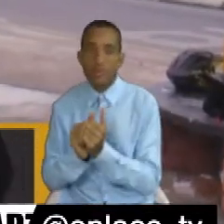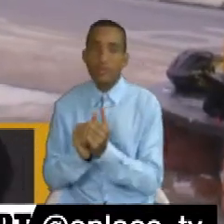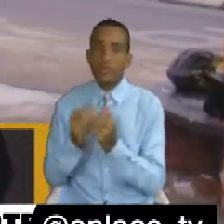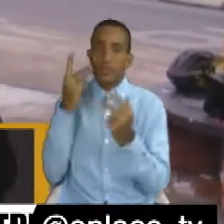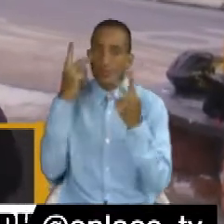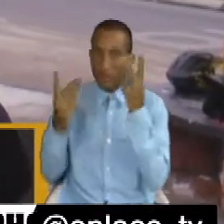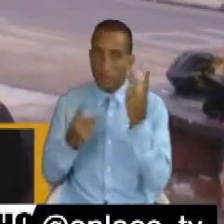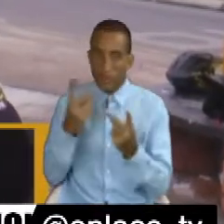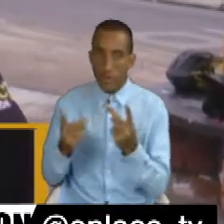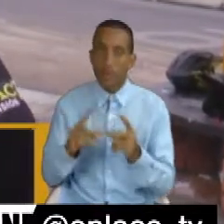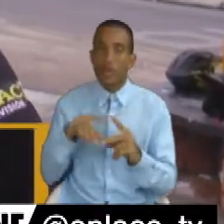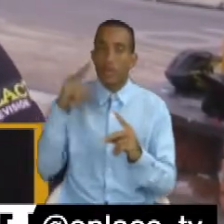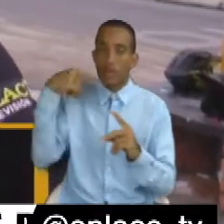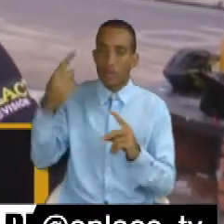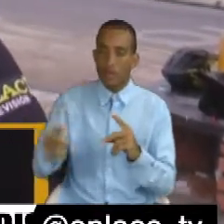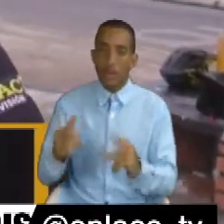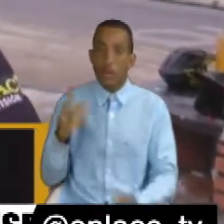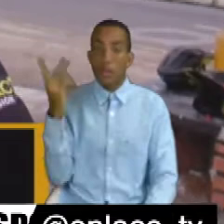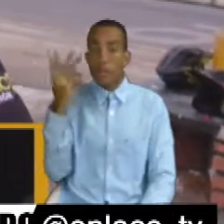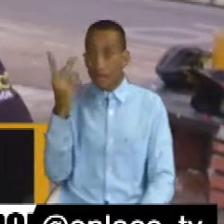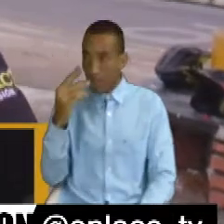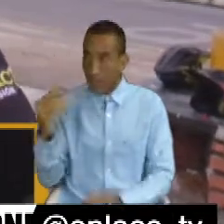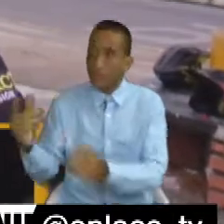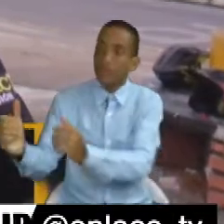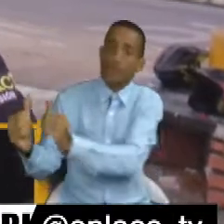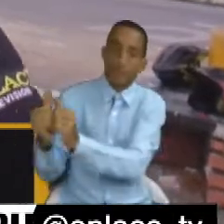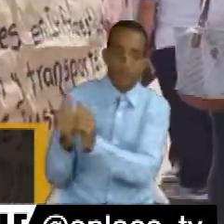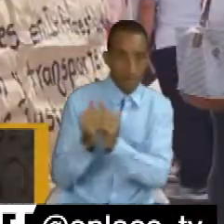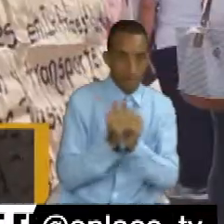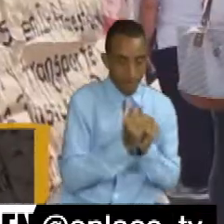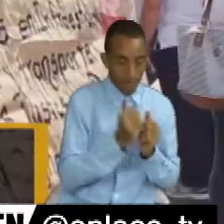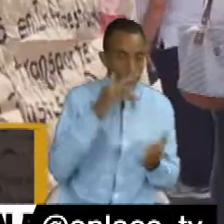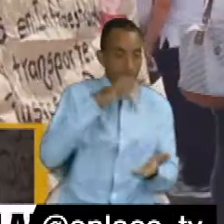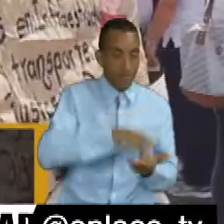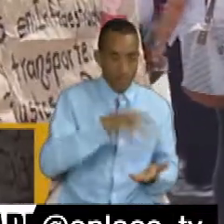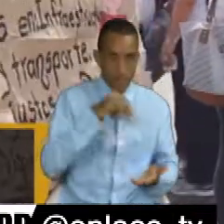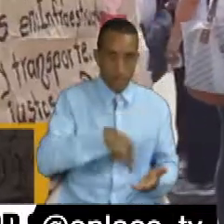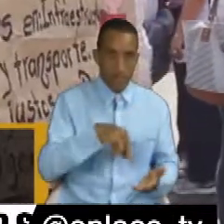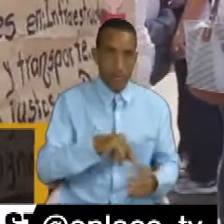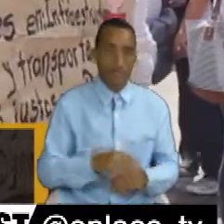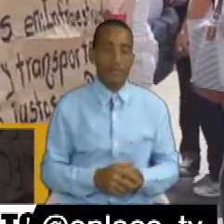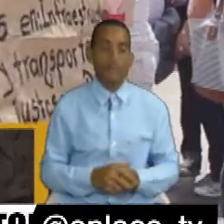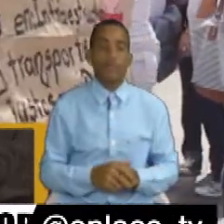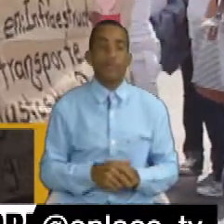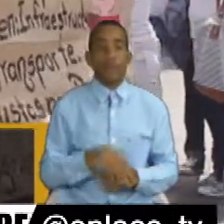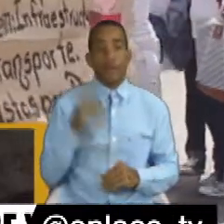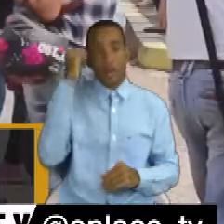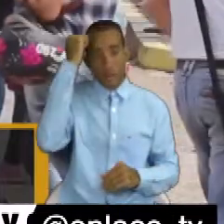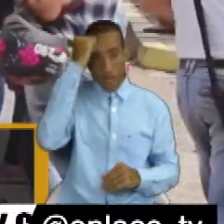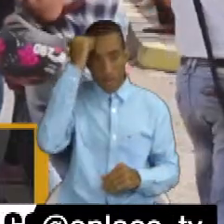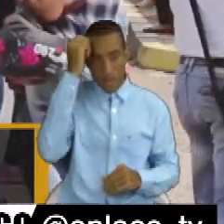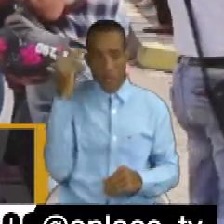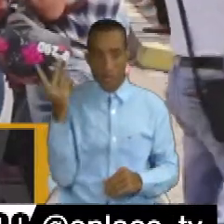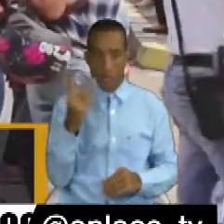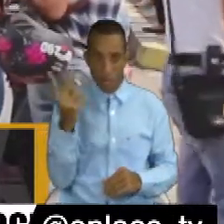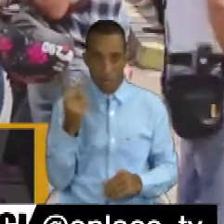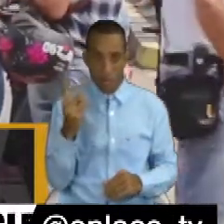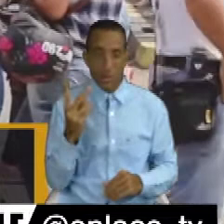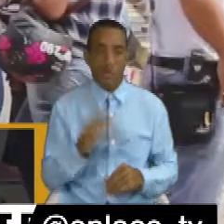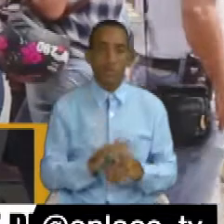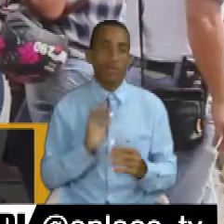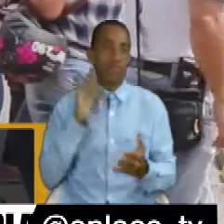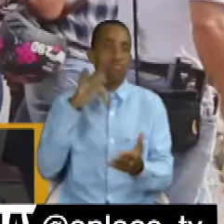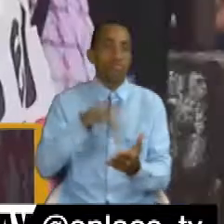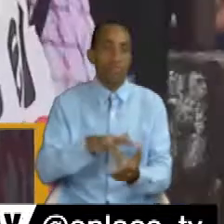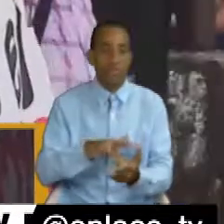Yondó, salimos y luego el viernes ellos nos acompañan en la actividad a nosotros. Este miércoles los docentes se han concentrado en el Parque Camilo Torres Restrepo, donde se